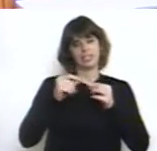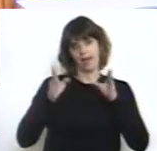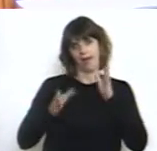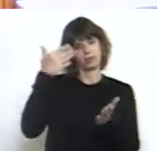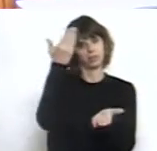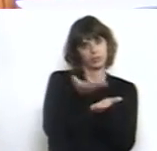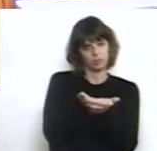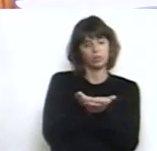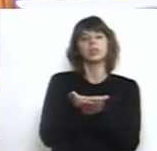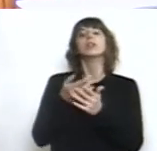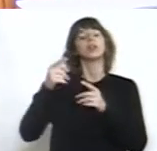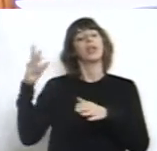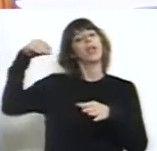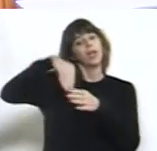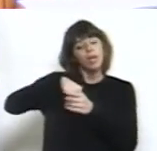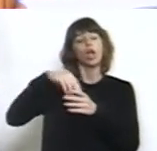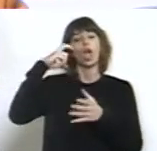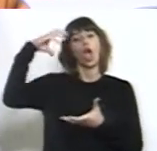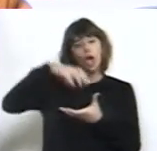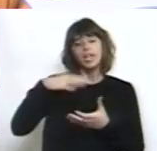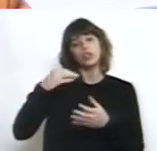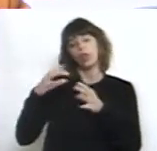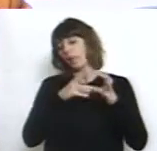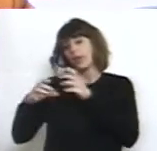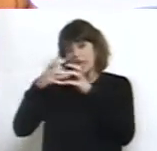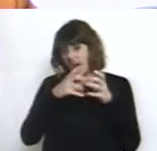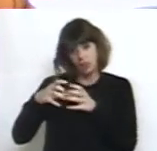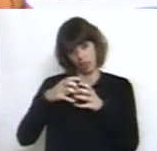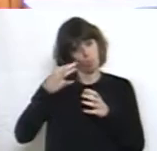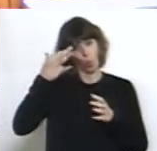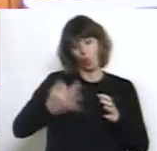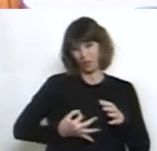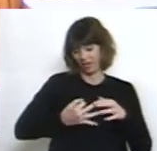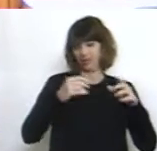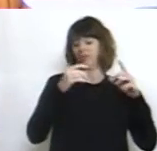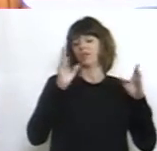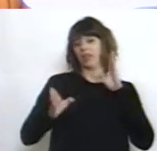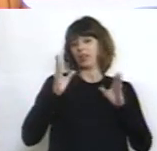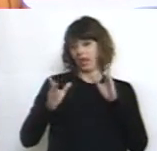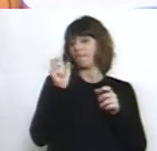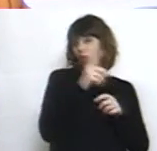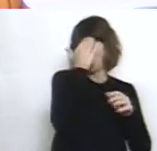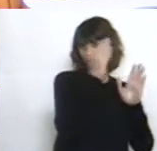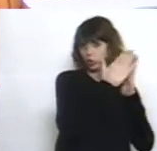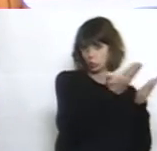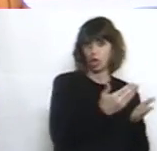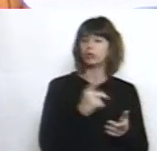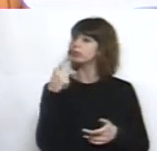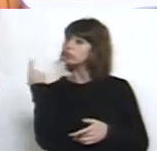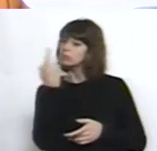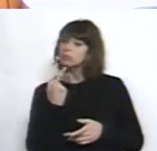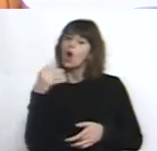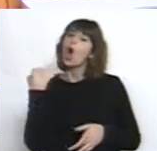recinto en los tiempos que corresponda. Desde ahí es nuestra obligación acompañar